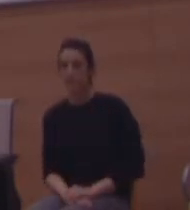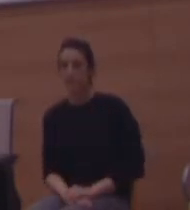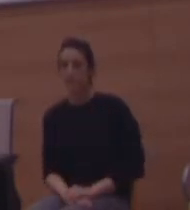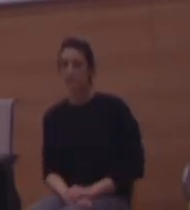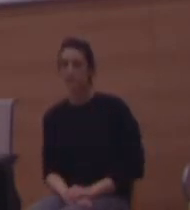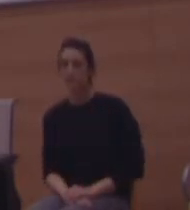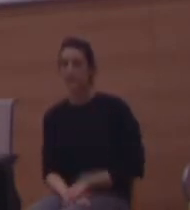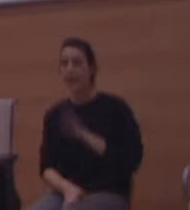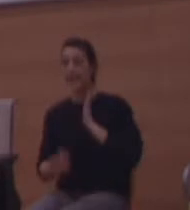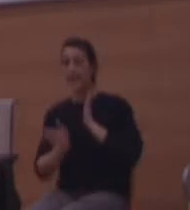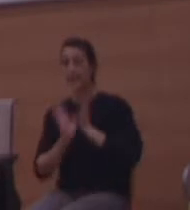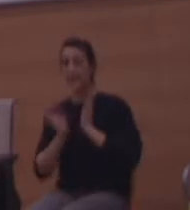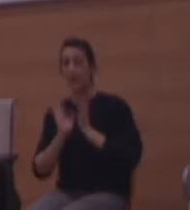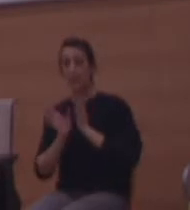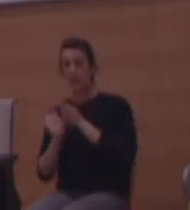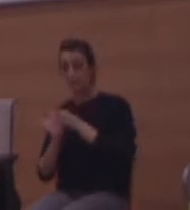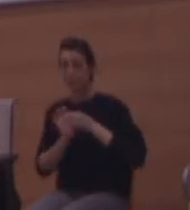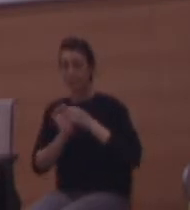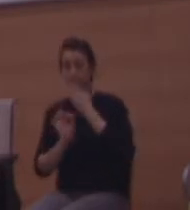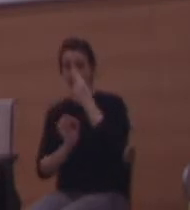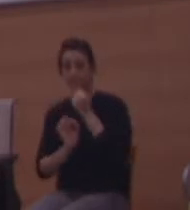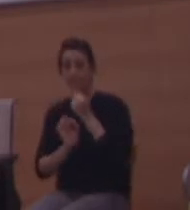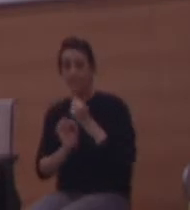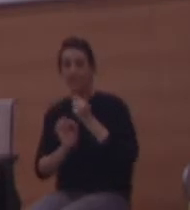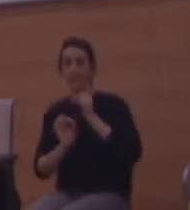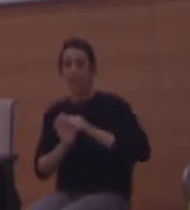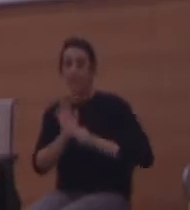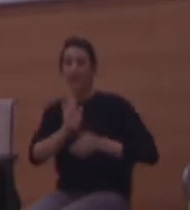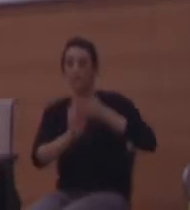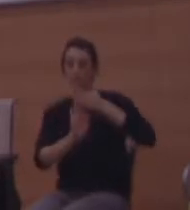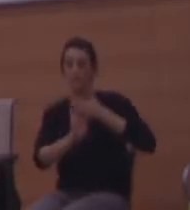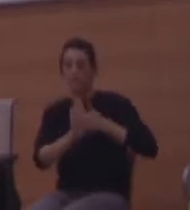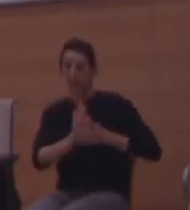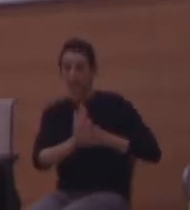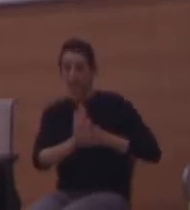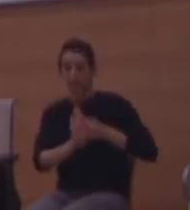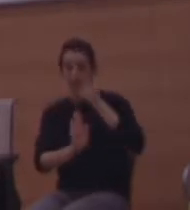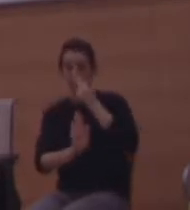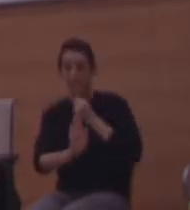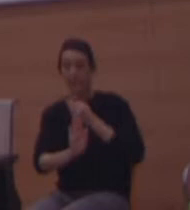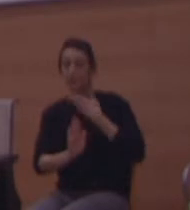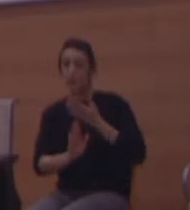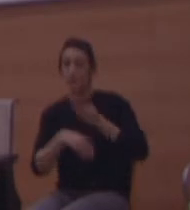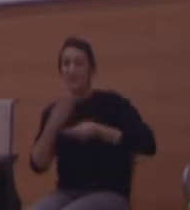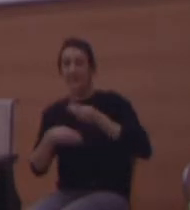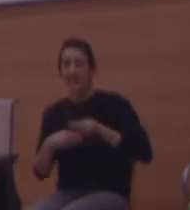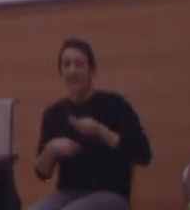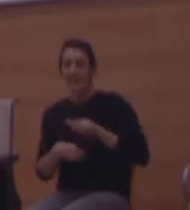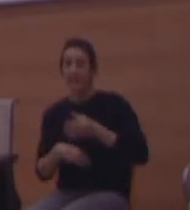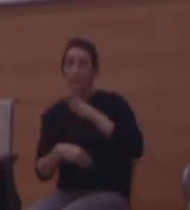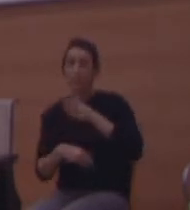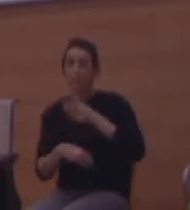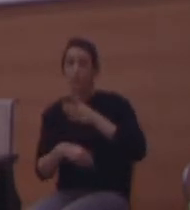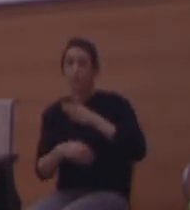El tratamiento ortopodológico va a ir encaminado tanto a los soportes plantares, que lo que nos van a producir son las correcciones, van a